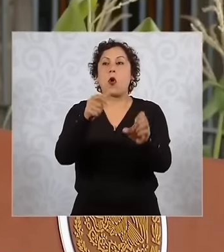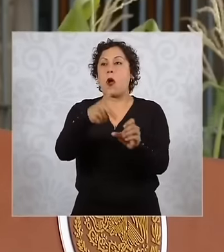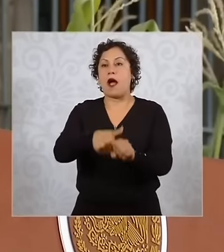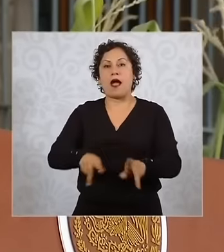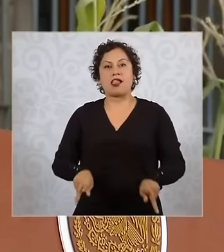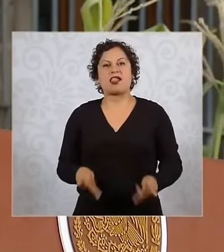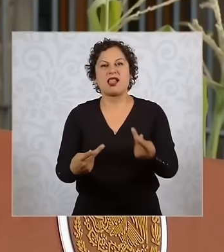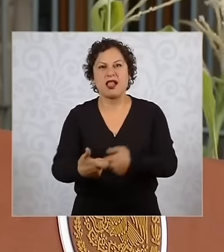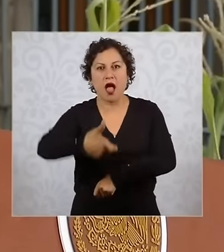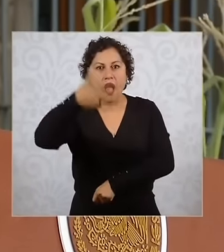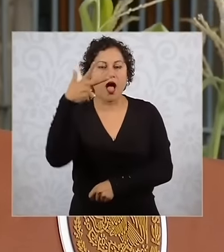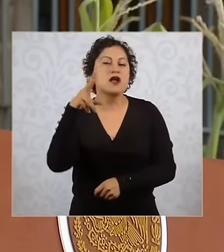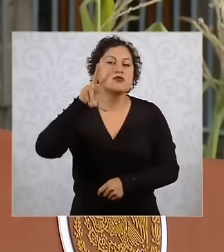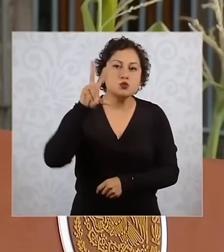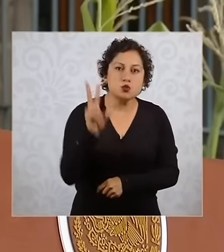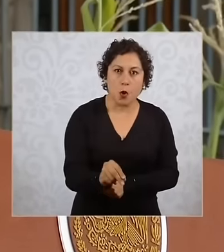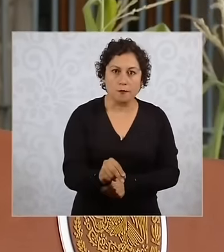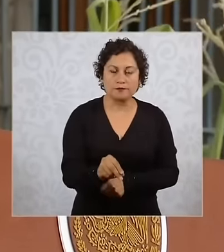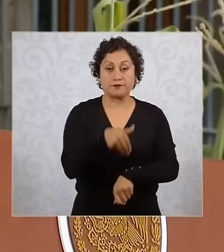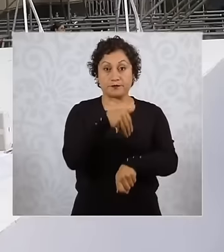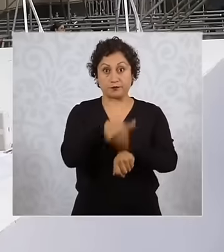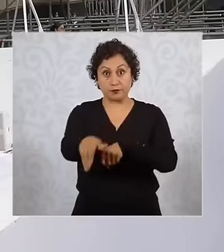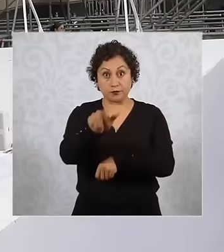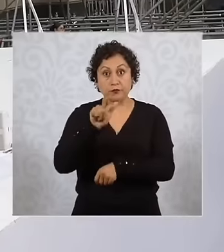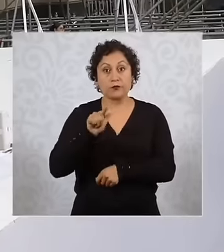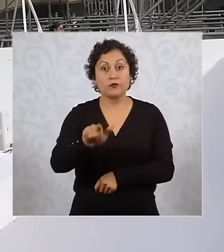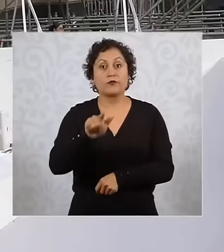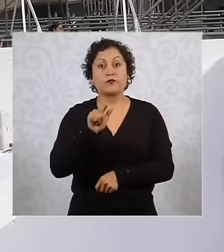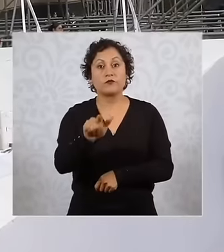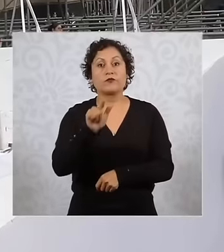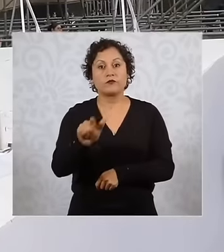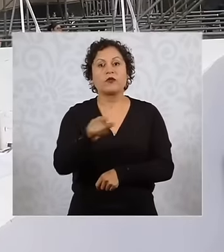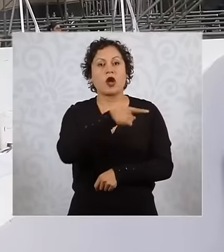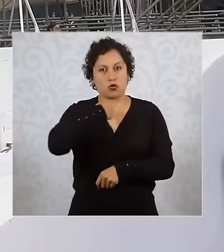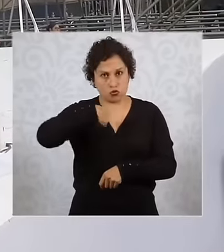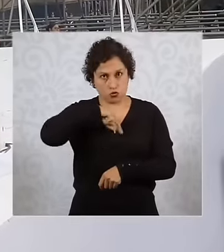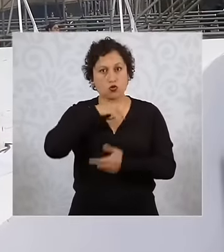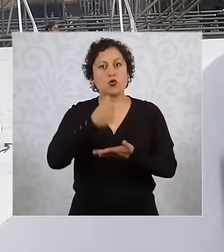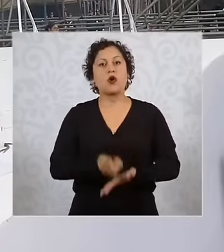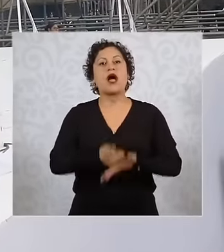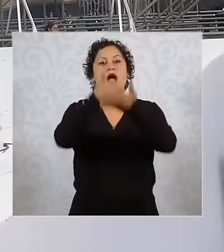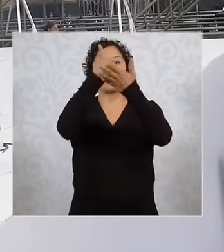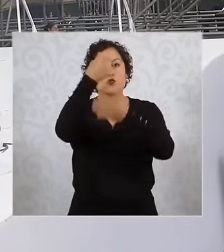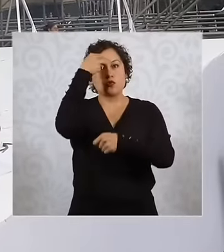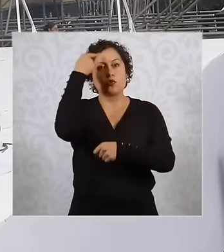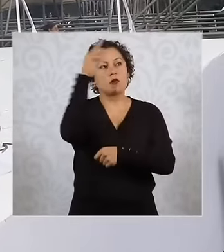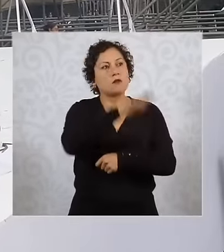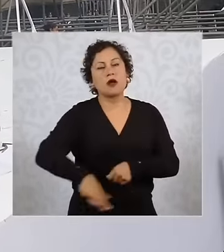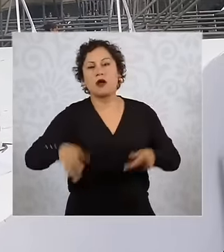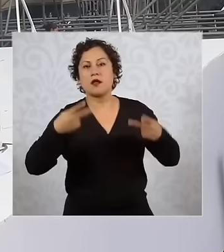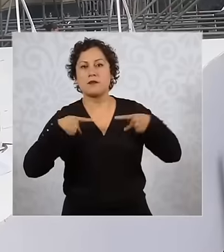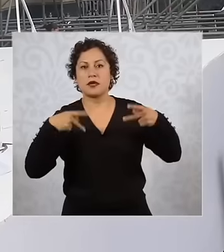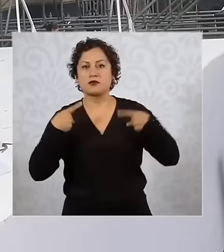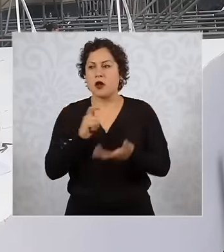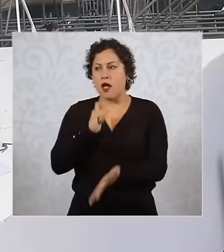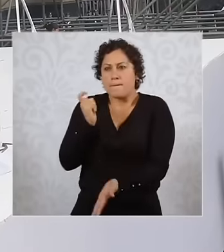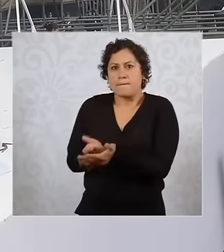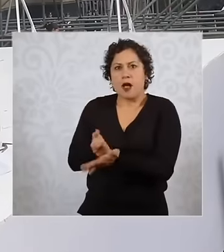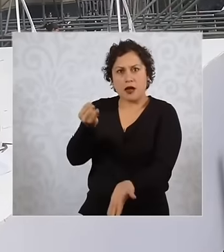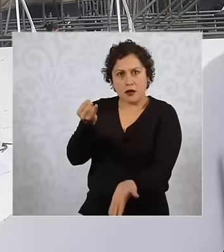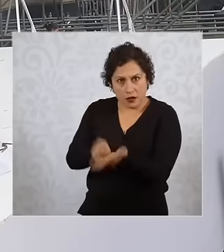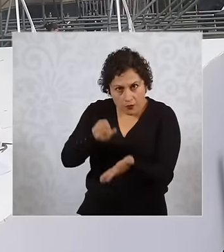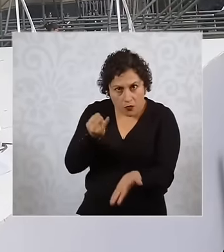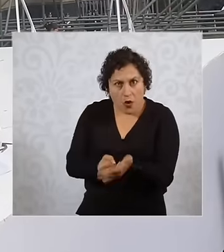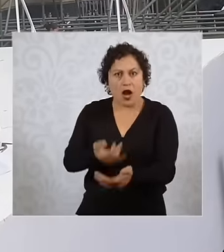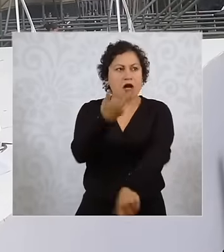17. Vamos a facilitar el acceso al pago de impuestos, trámites y